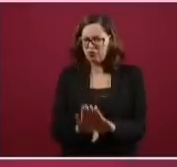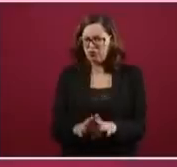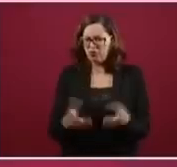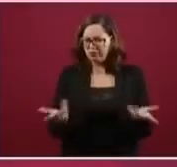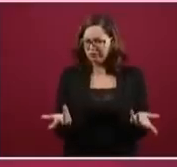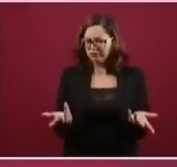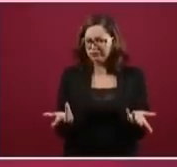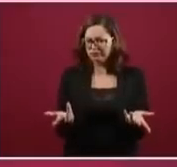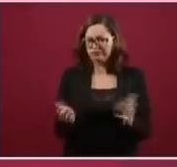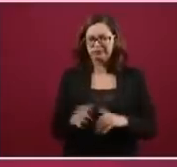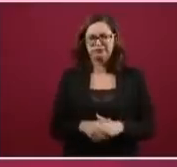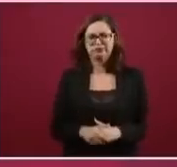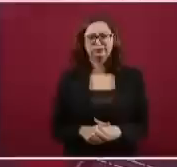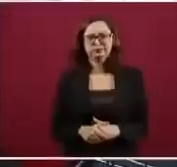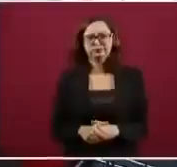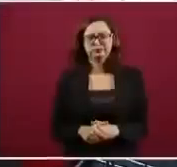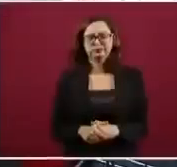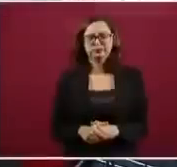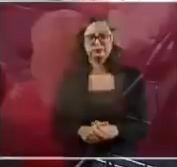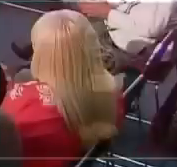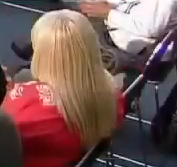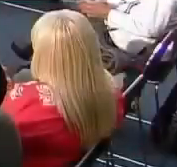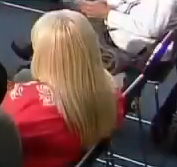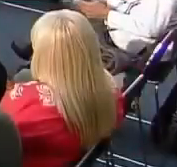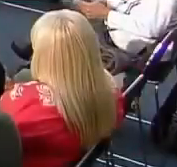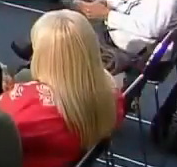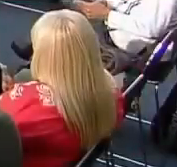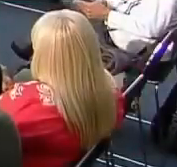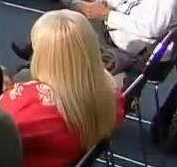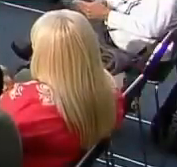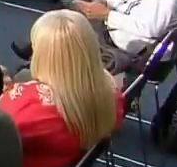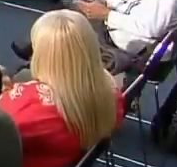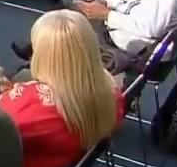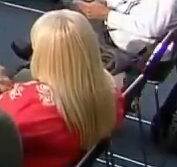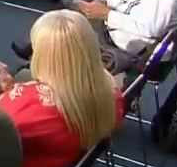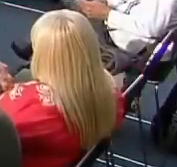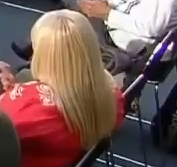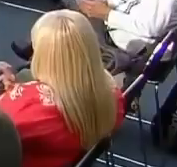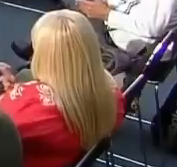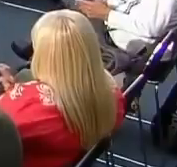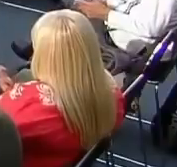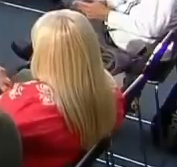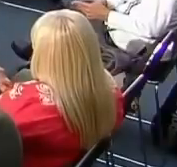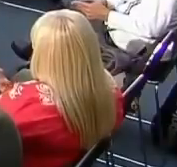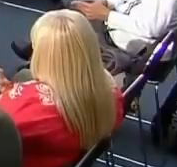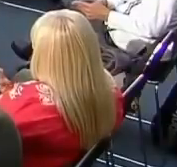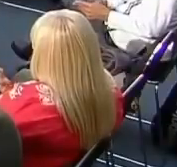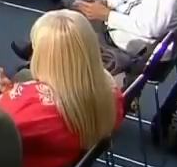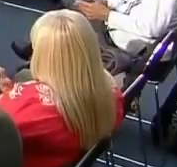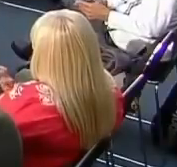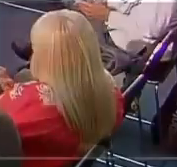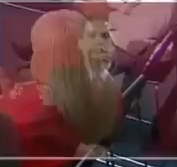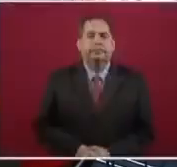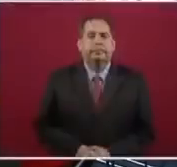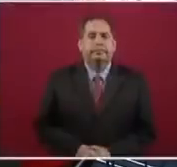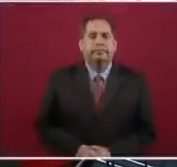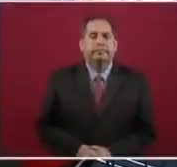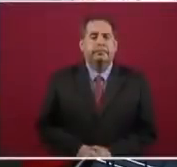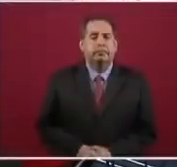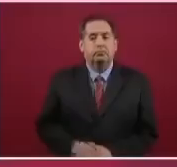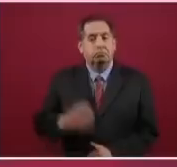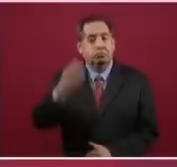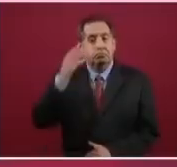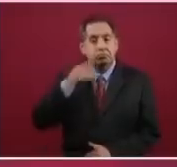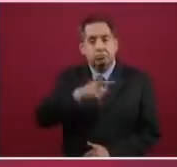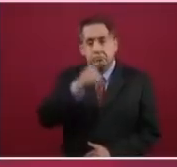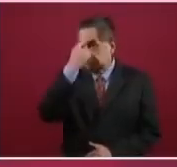saben que hacían como lo único que les importaba eran los contratos y la corrupción y esto nunca lo